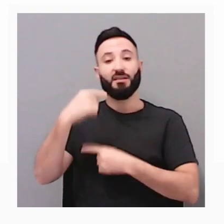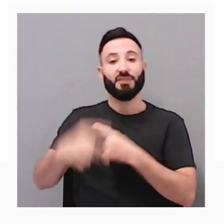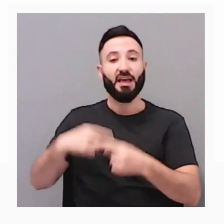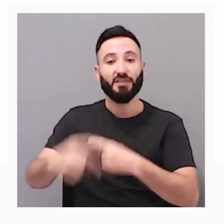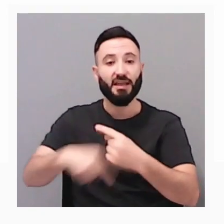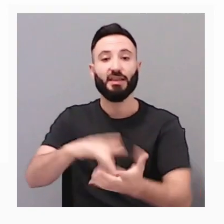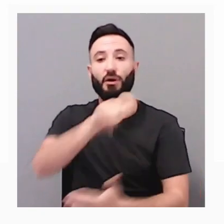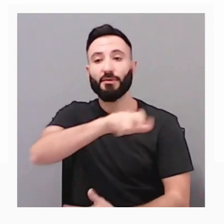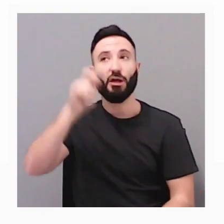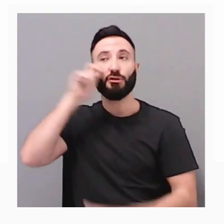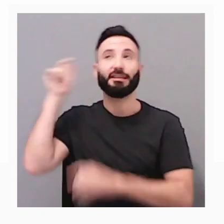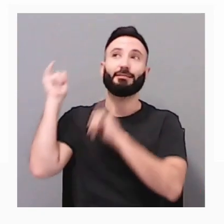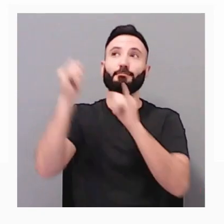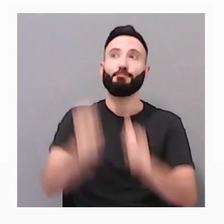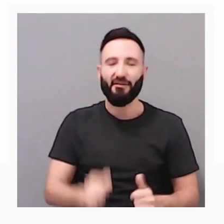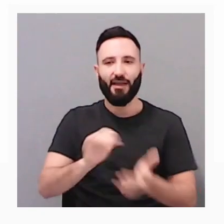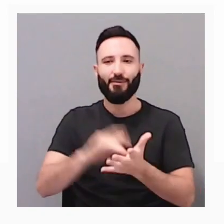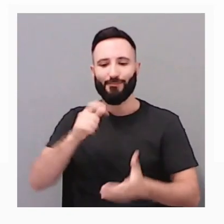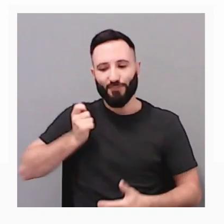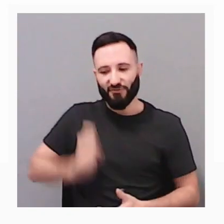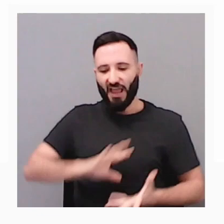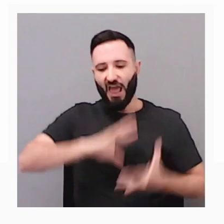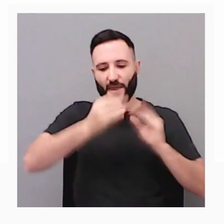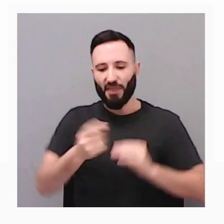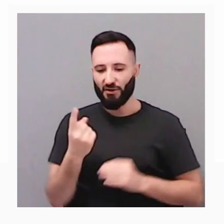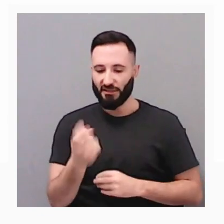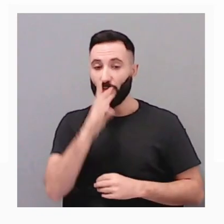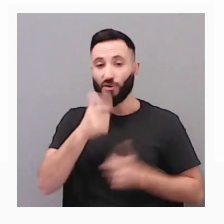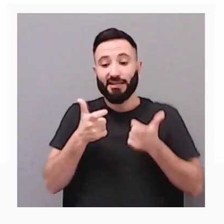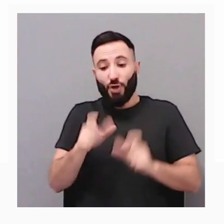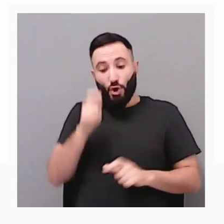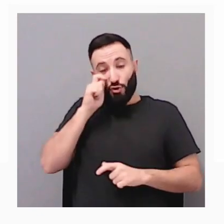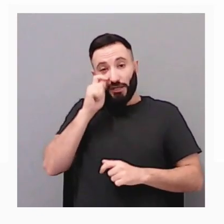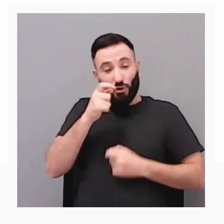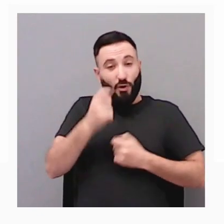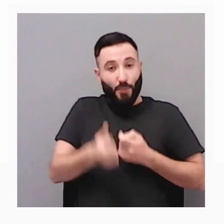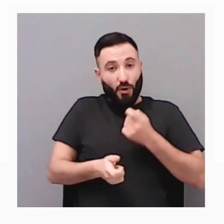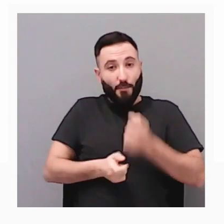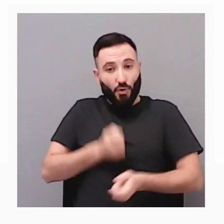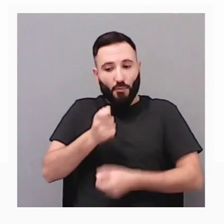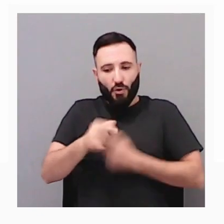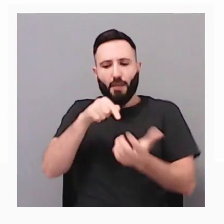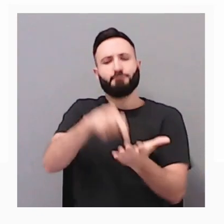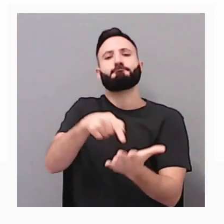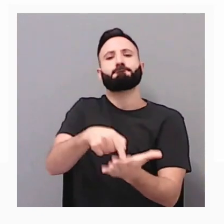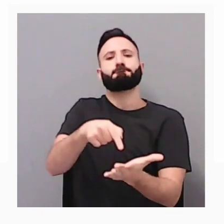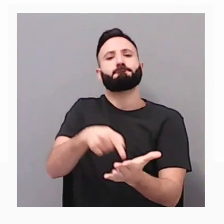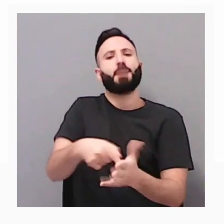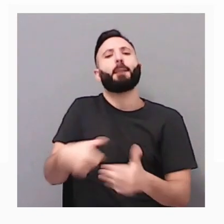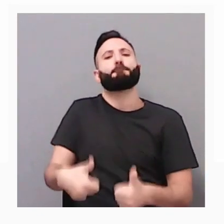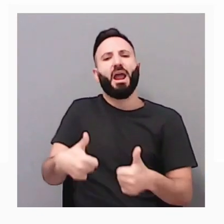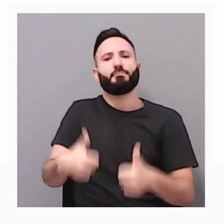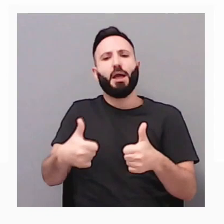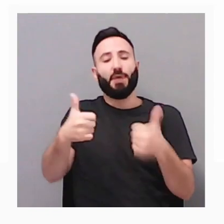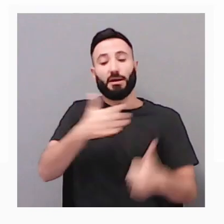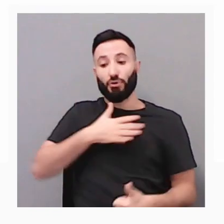reciben. Estamos hablando de que cada día el sector turístico es más, demanda más cosas y, por tanto, nosotros tenemos